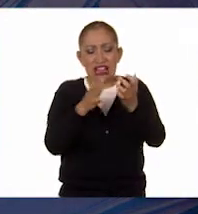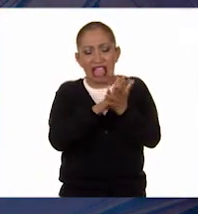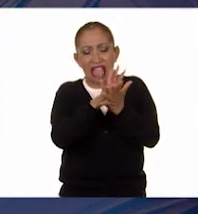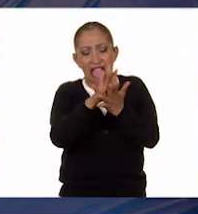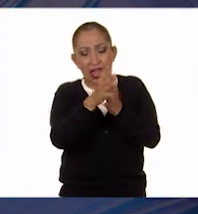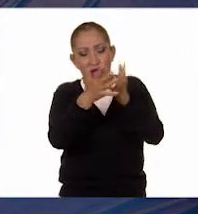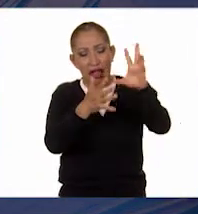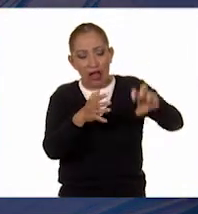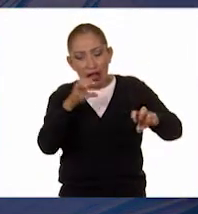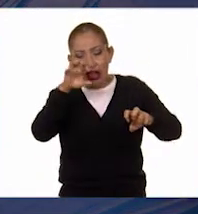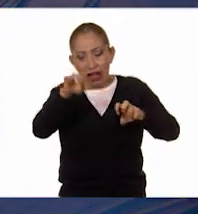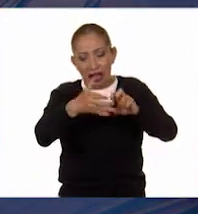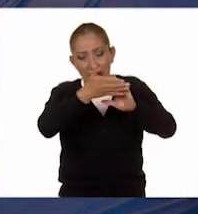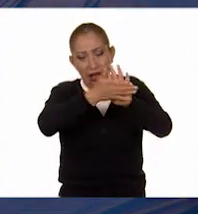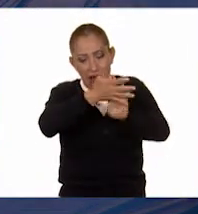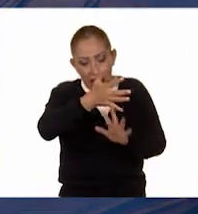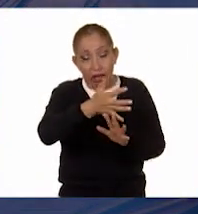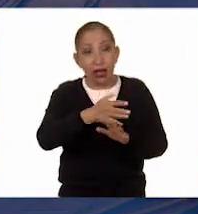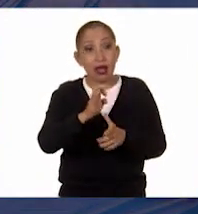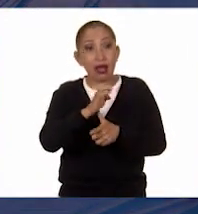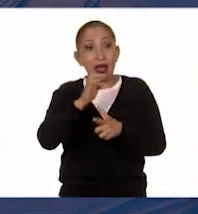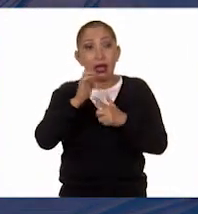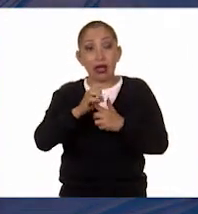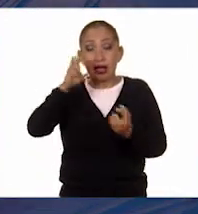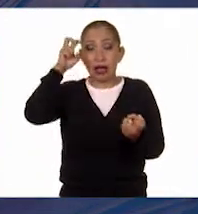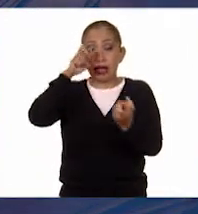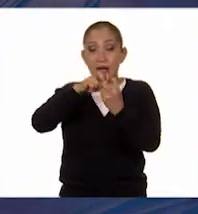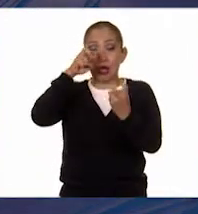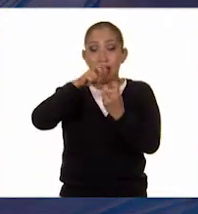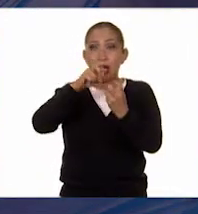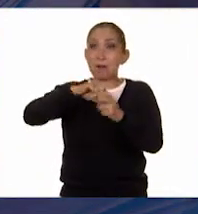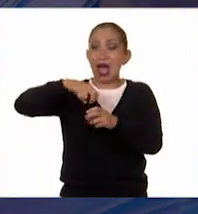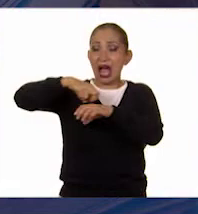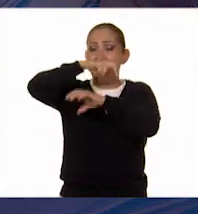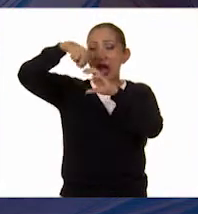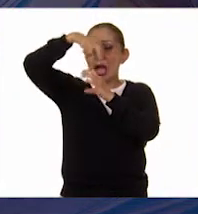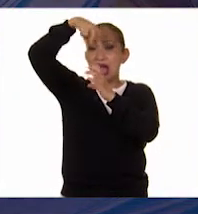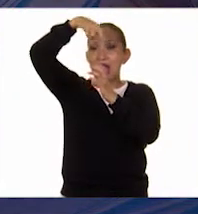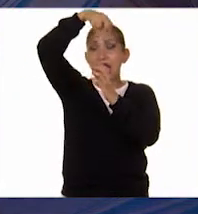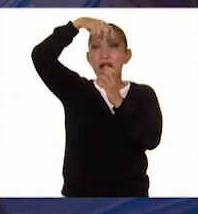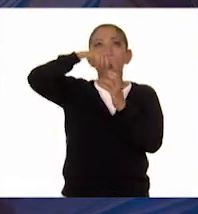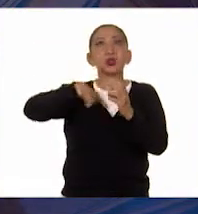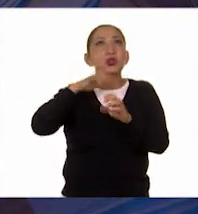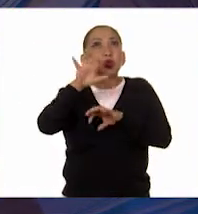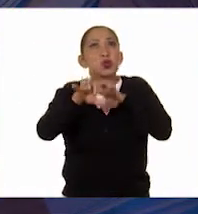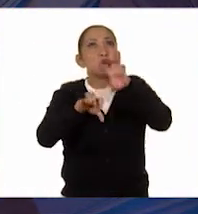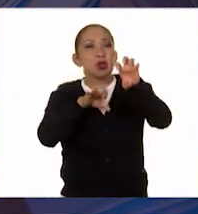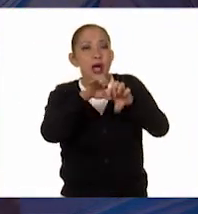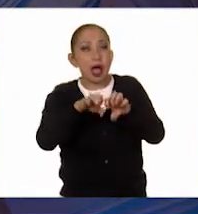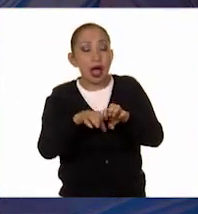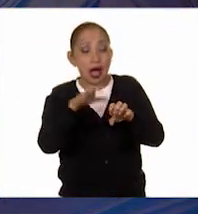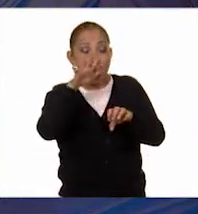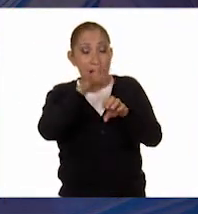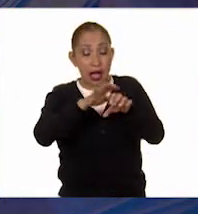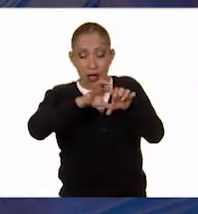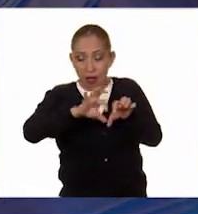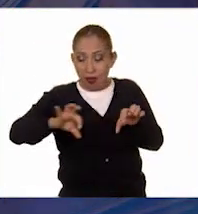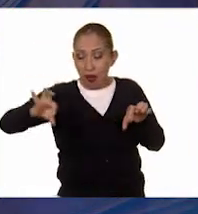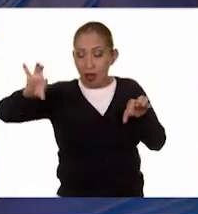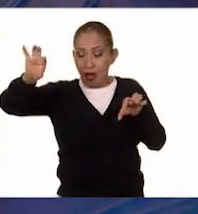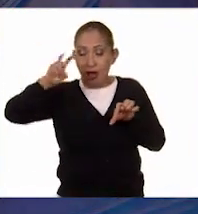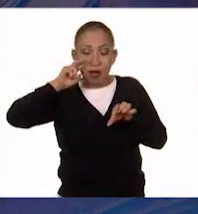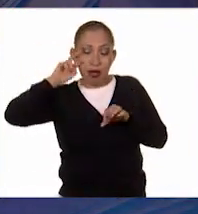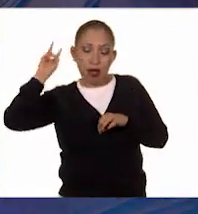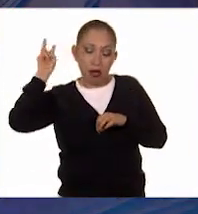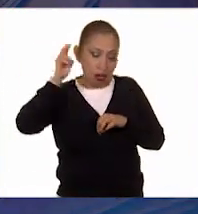se deslizaban en la resina. Entonces la ardilla ascendió aún más alto. La seguiste hasta poner los pies en una rama. Miraste